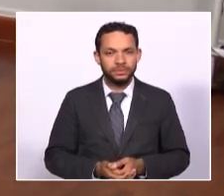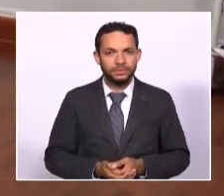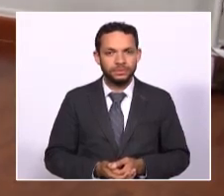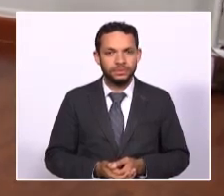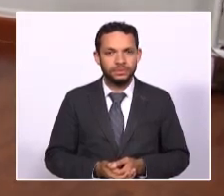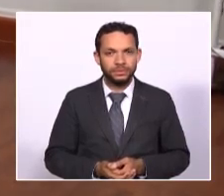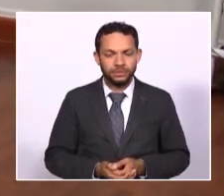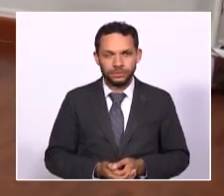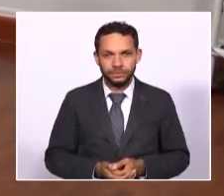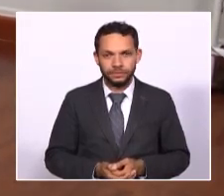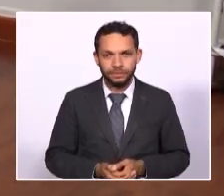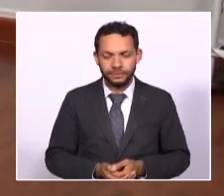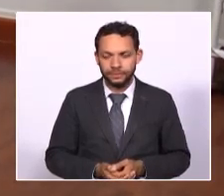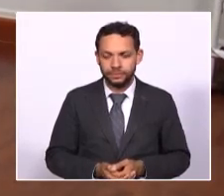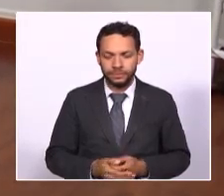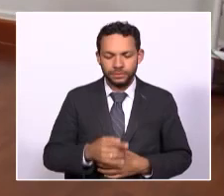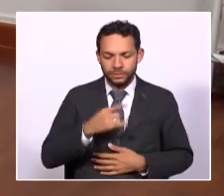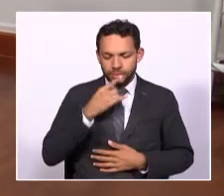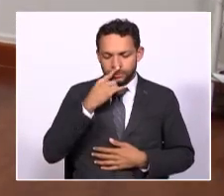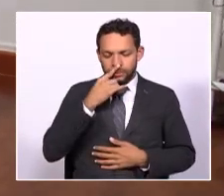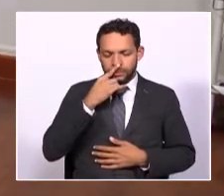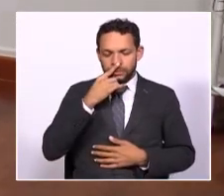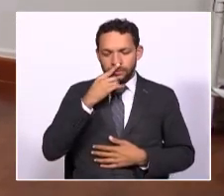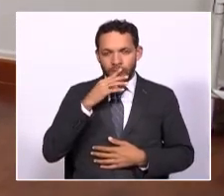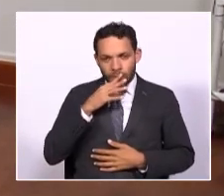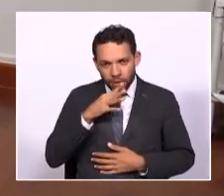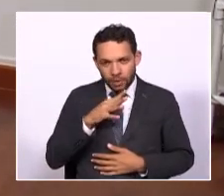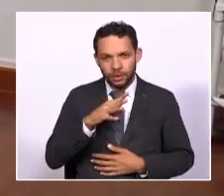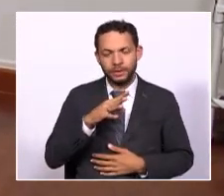Inhala, exhala.